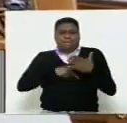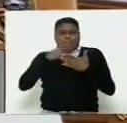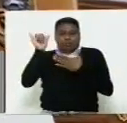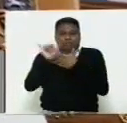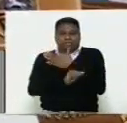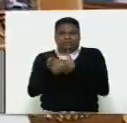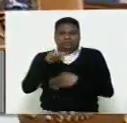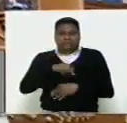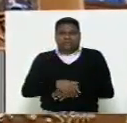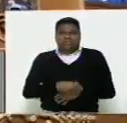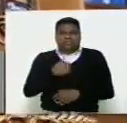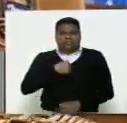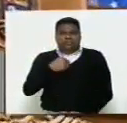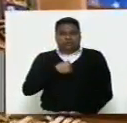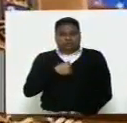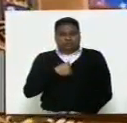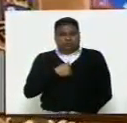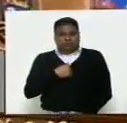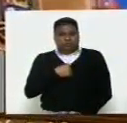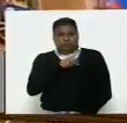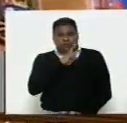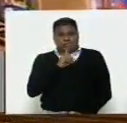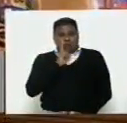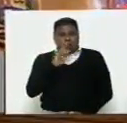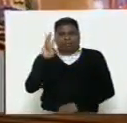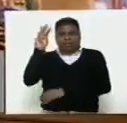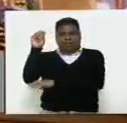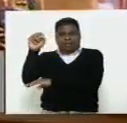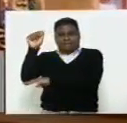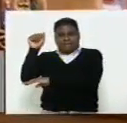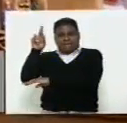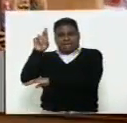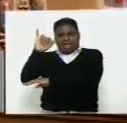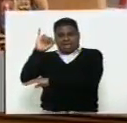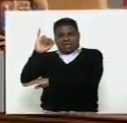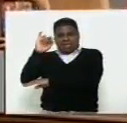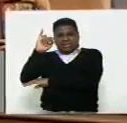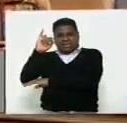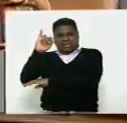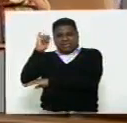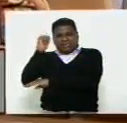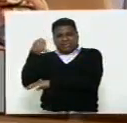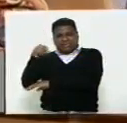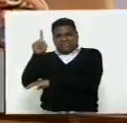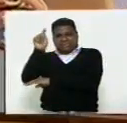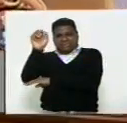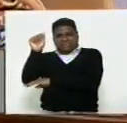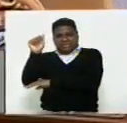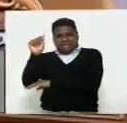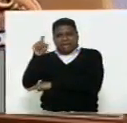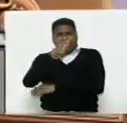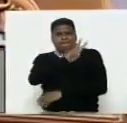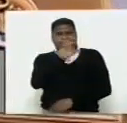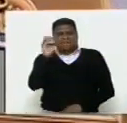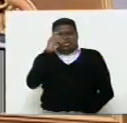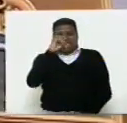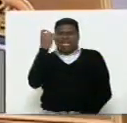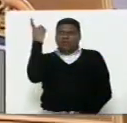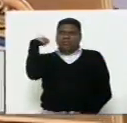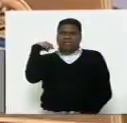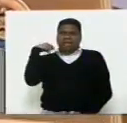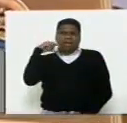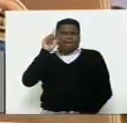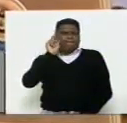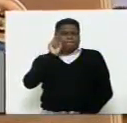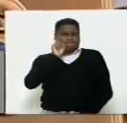Yo soy Maritza Torres y yo soy facilitadora de nacimientos hace más de 20 años, formada en una organización